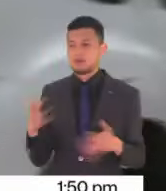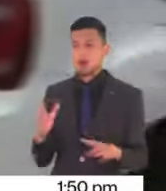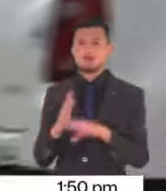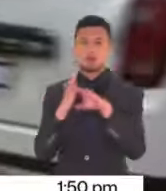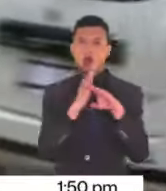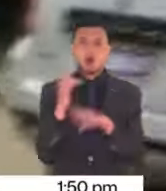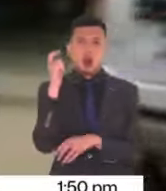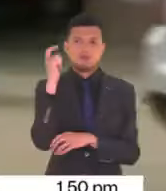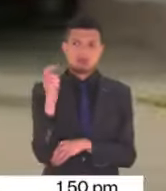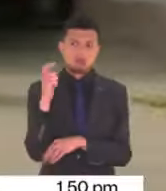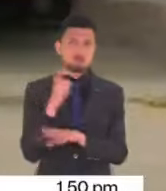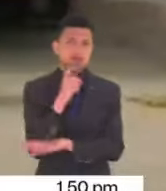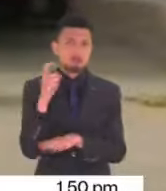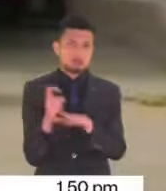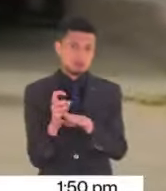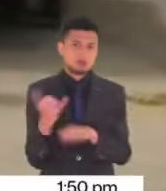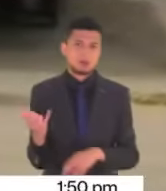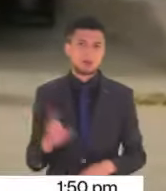seguridad que correspondan.